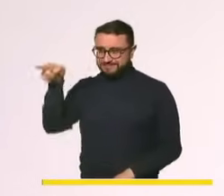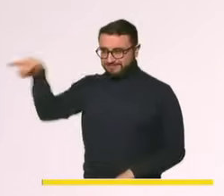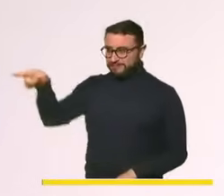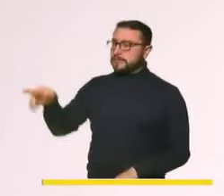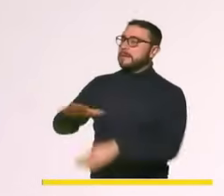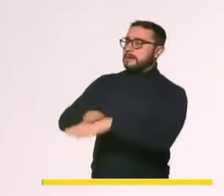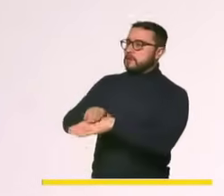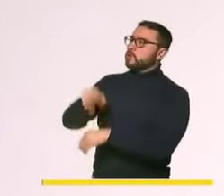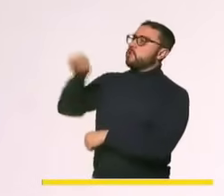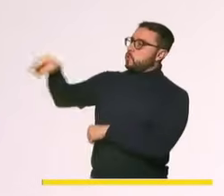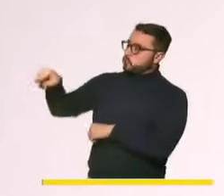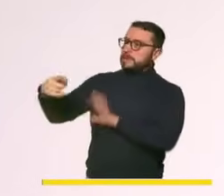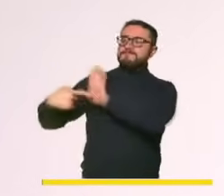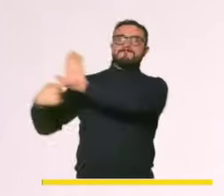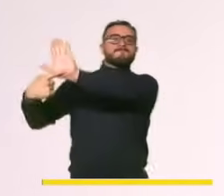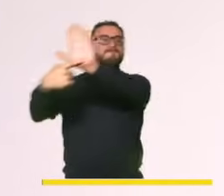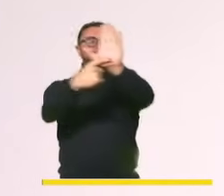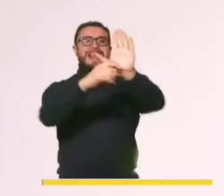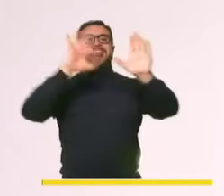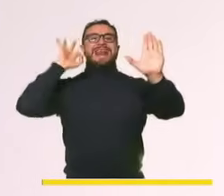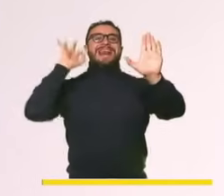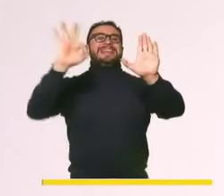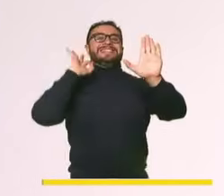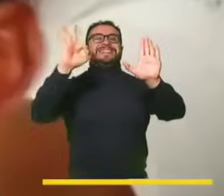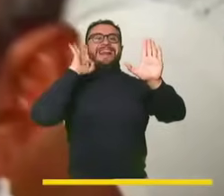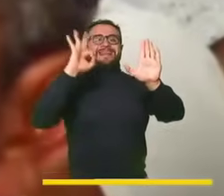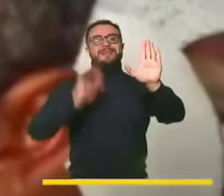que usted ha dado un gran ejemplo,